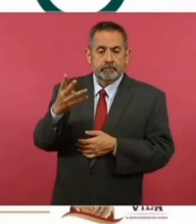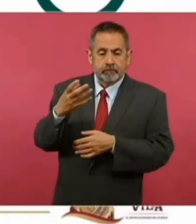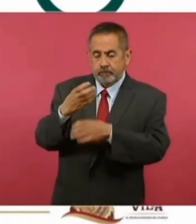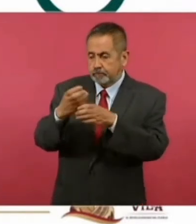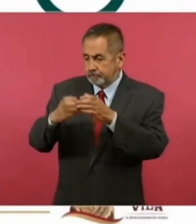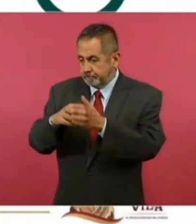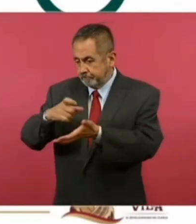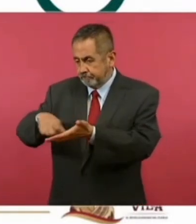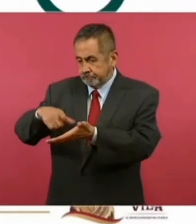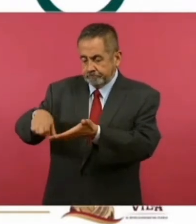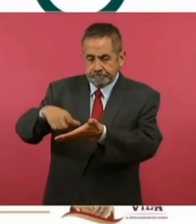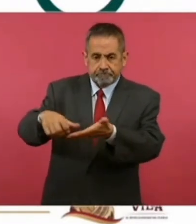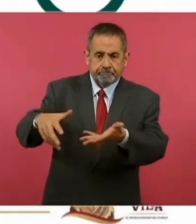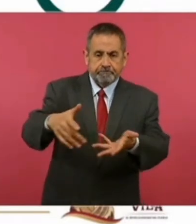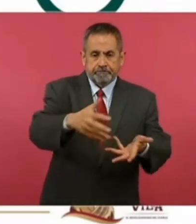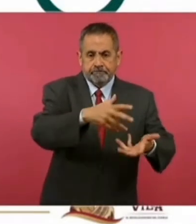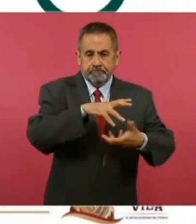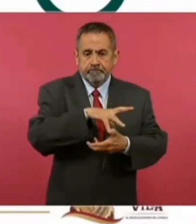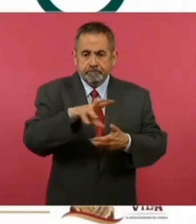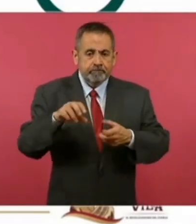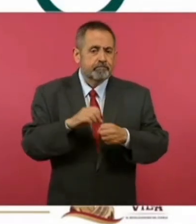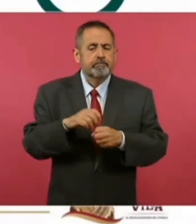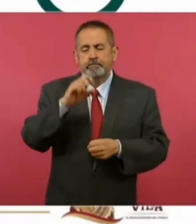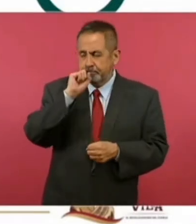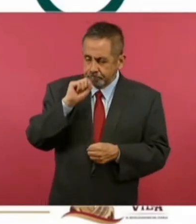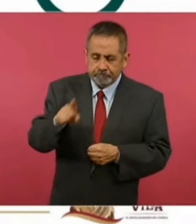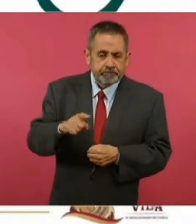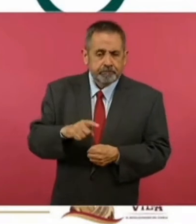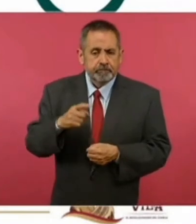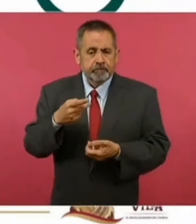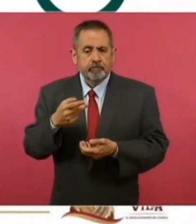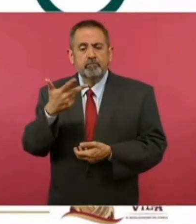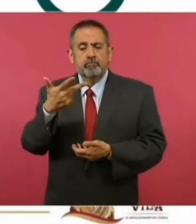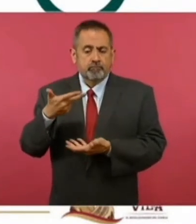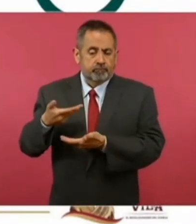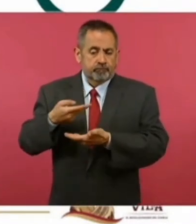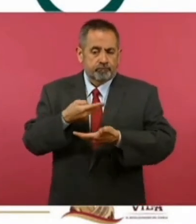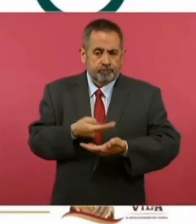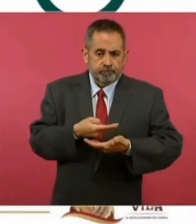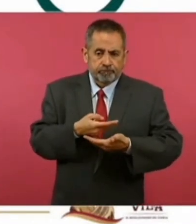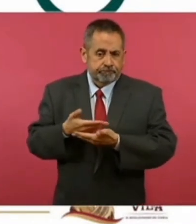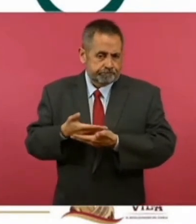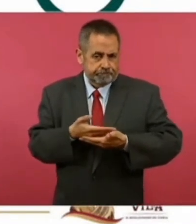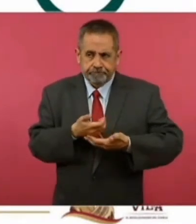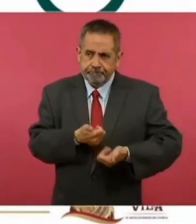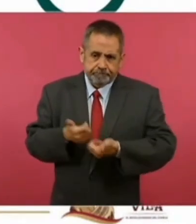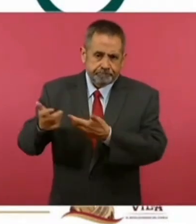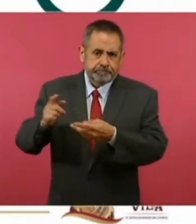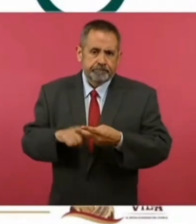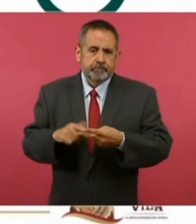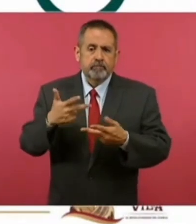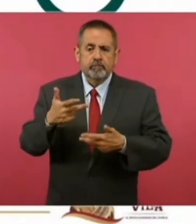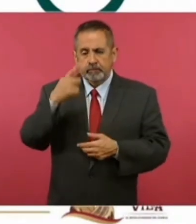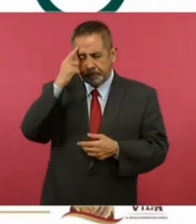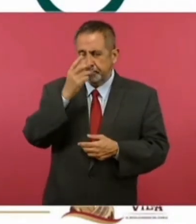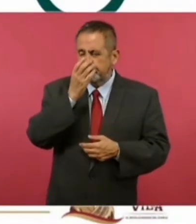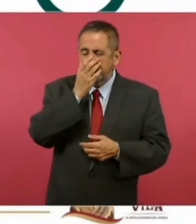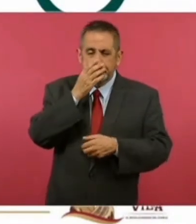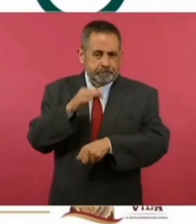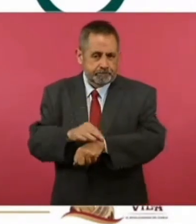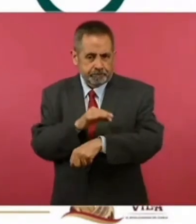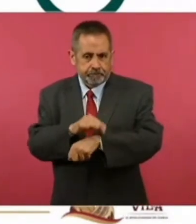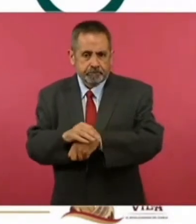y cuatro equipos médicos entre los que se destacan ocho incubadoras de traslado ocho unidades de anestesia además